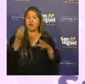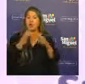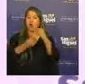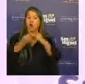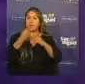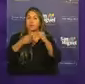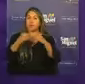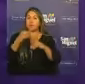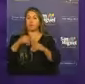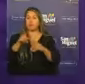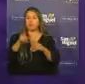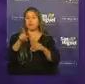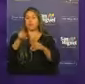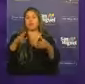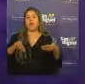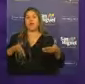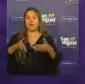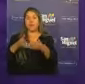Lovalle.